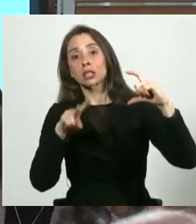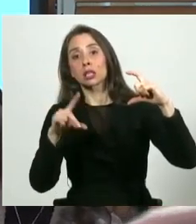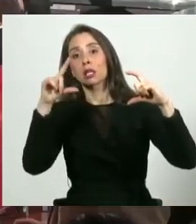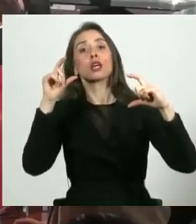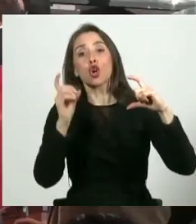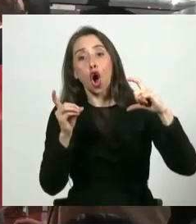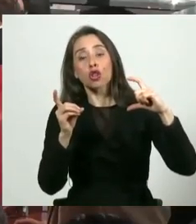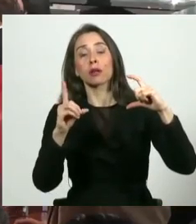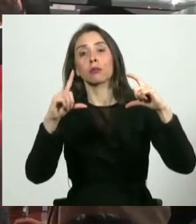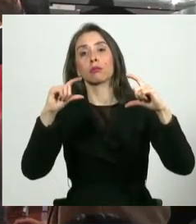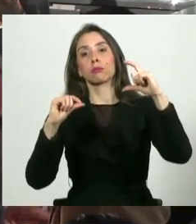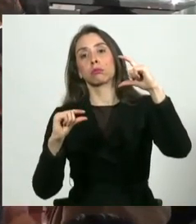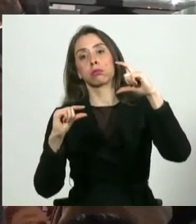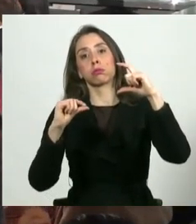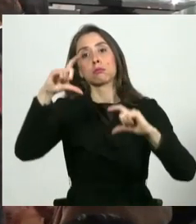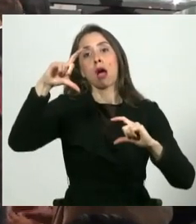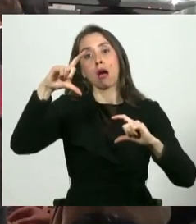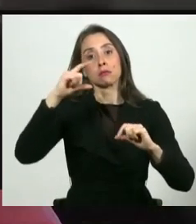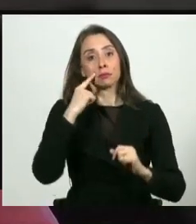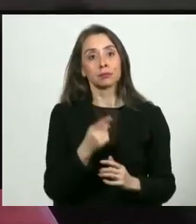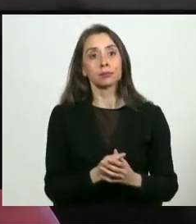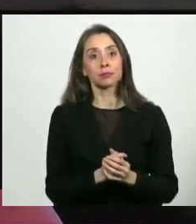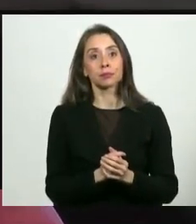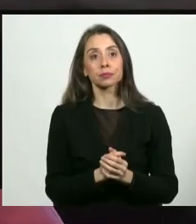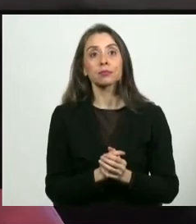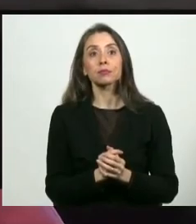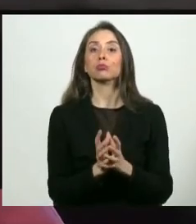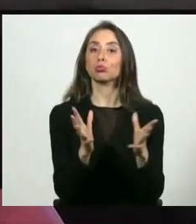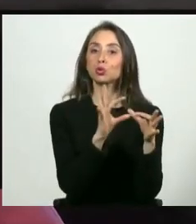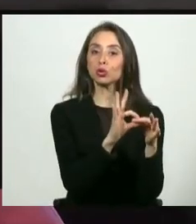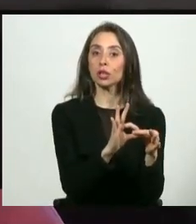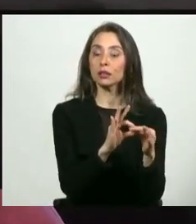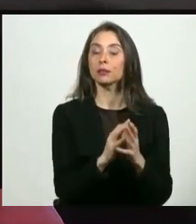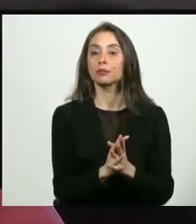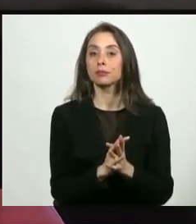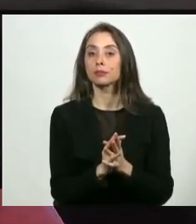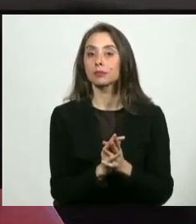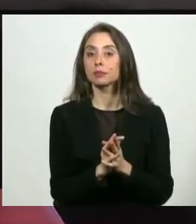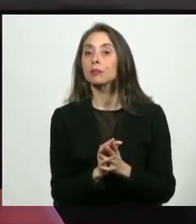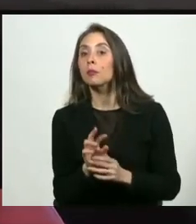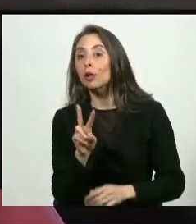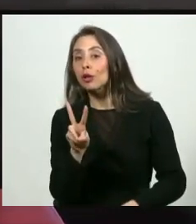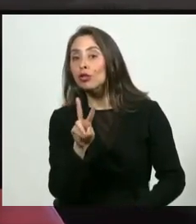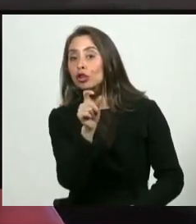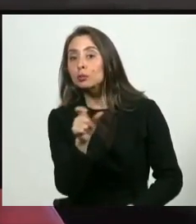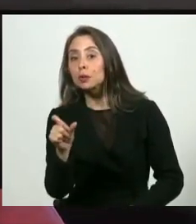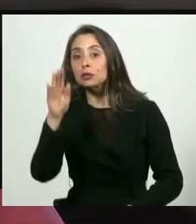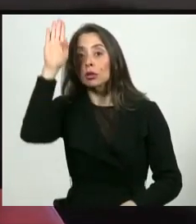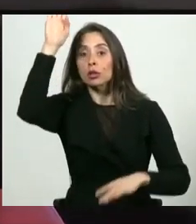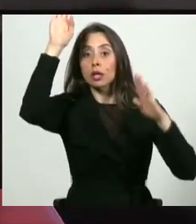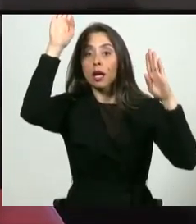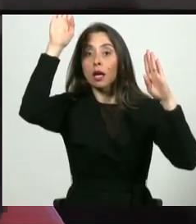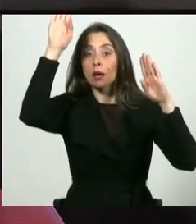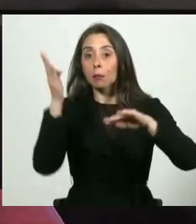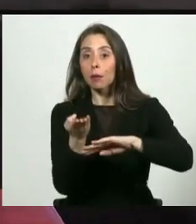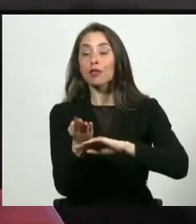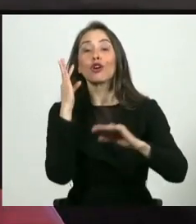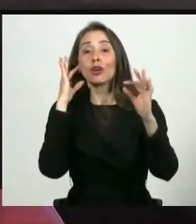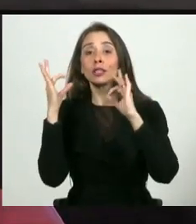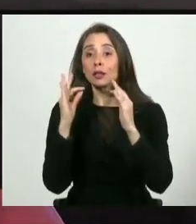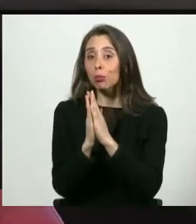Muchas gracias. ¿Alguna...? Sí, hay dos personas que nos han solicitado. Ahora, señora,